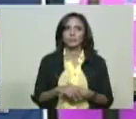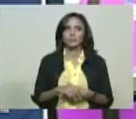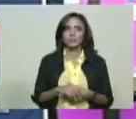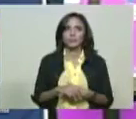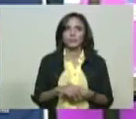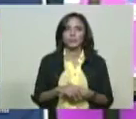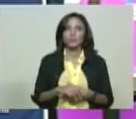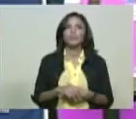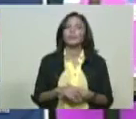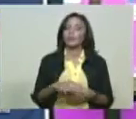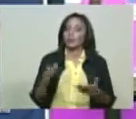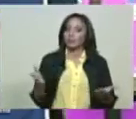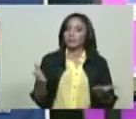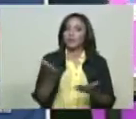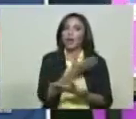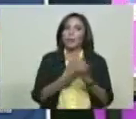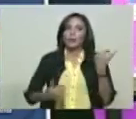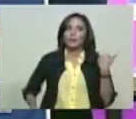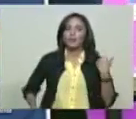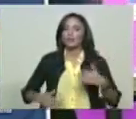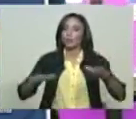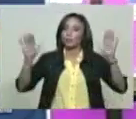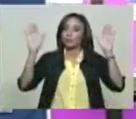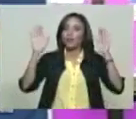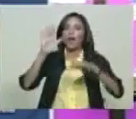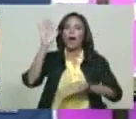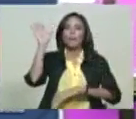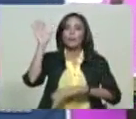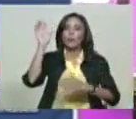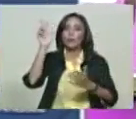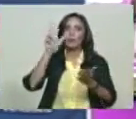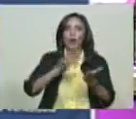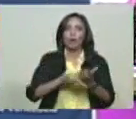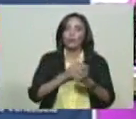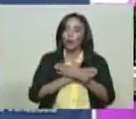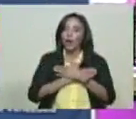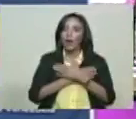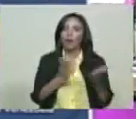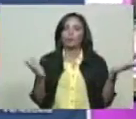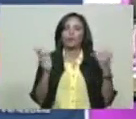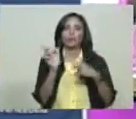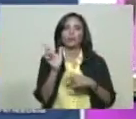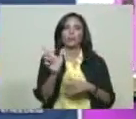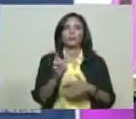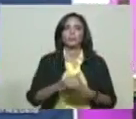querido compañero o lado humano a la orden del partido